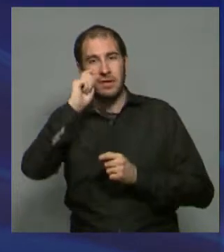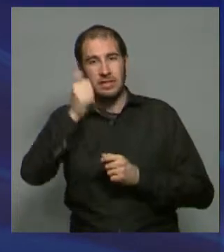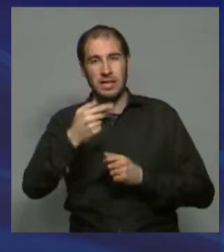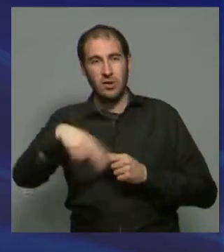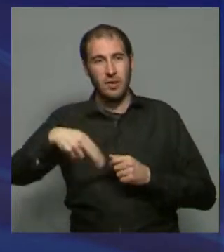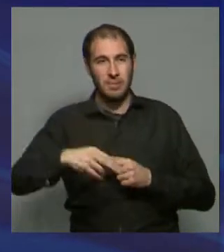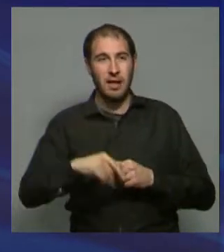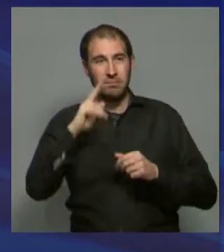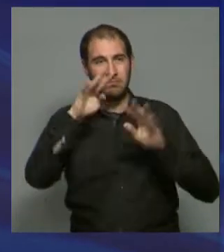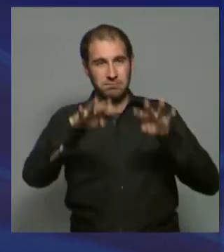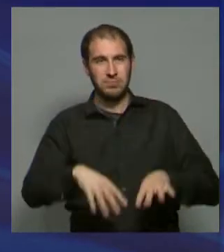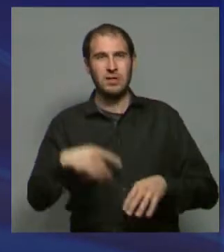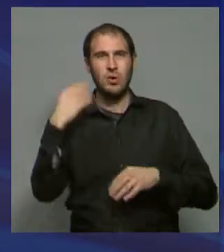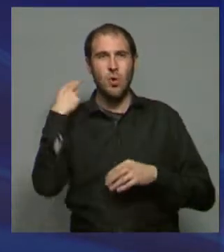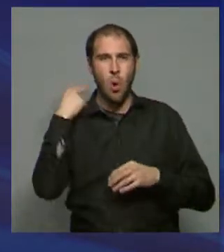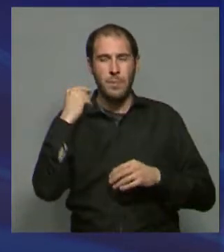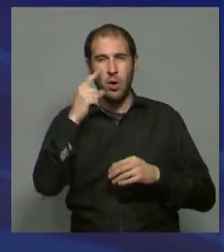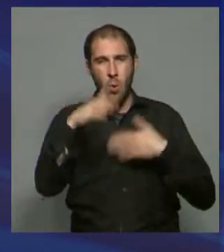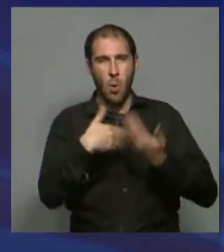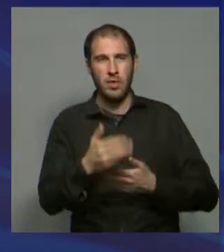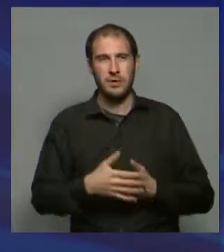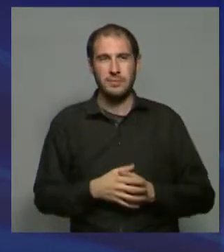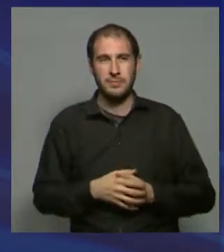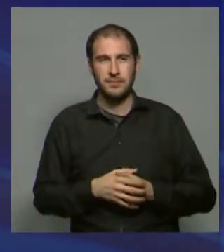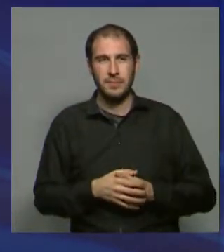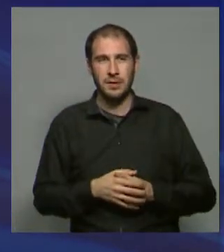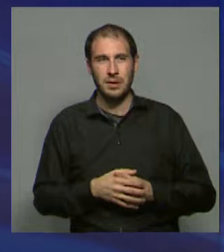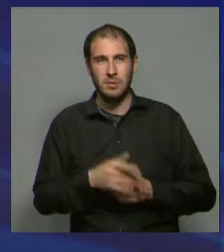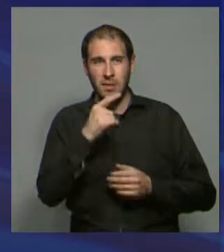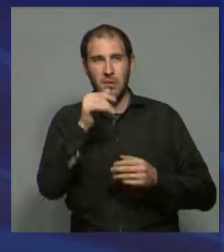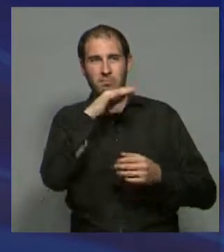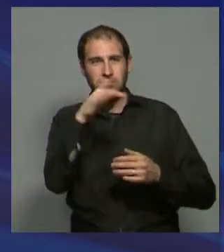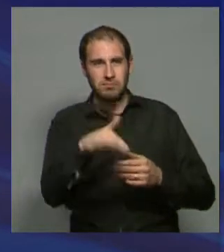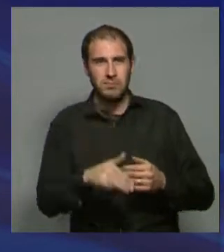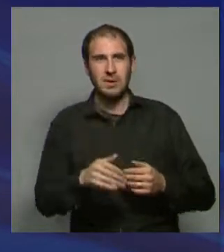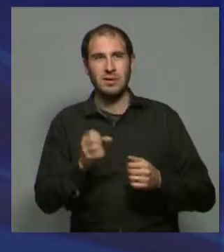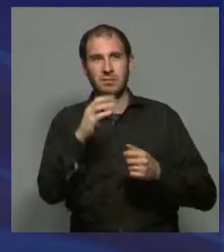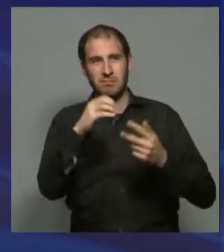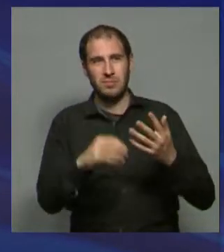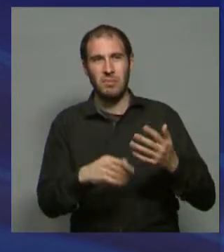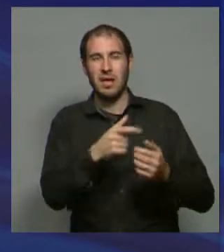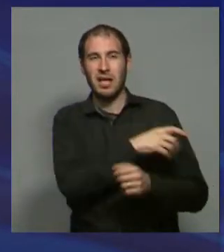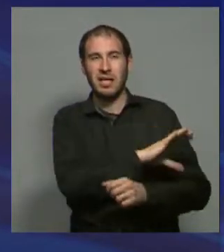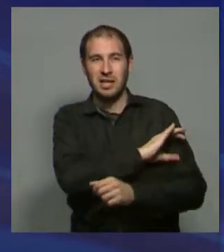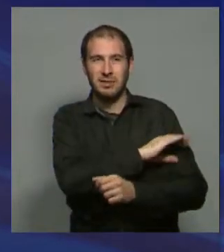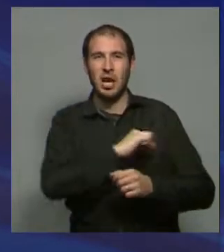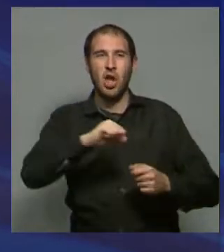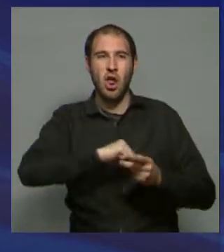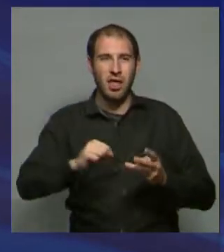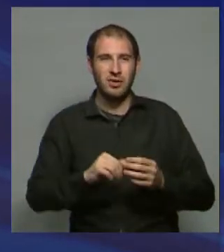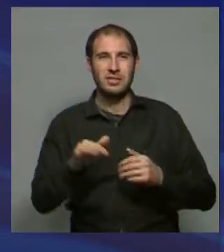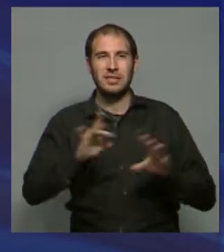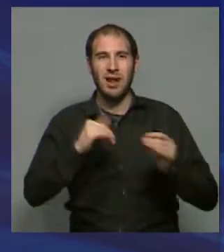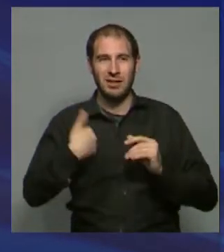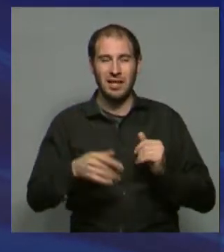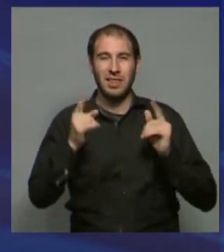noviembre. Ahí estamos viendo los números y los jugadores. Si ponemos a repasar, bueno, Luis Faiscola, el capitán y el goleador histórico del seleccionado